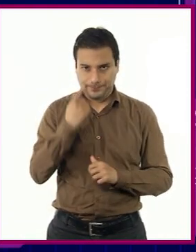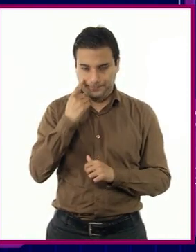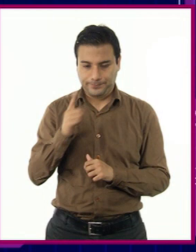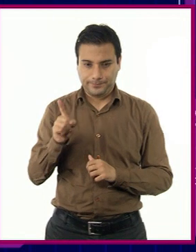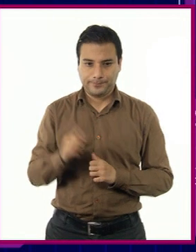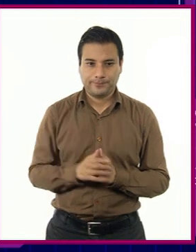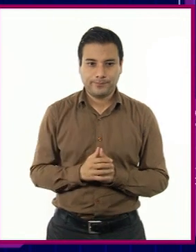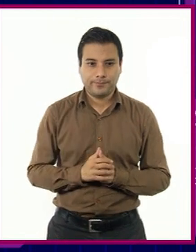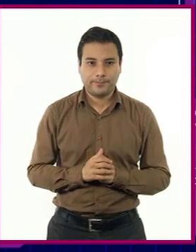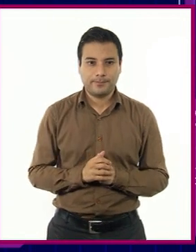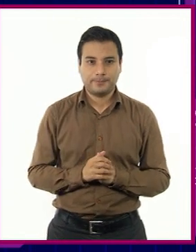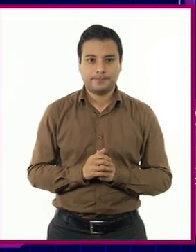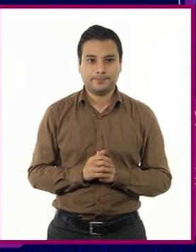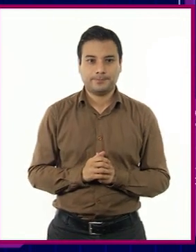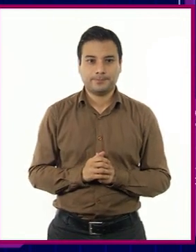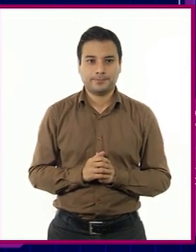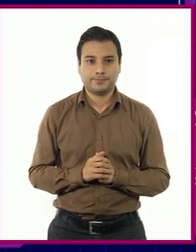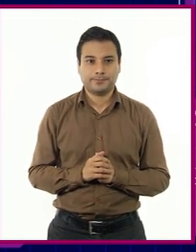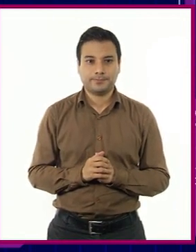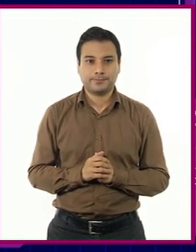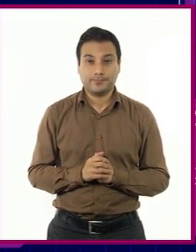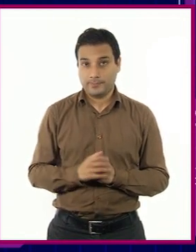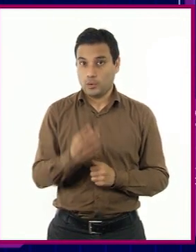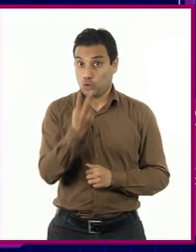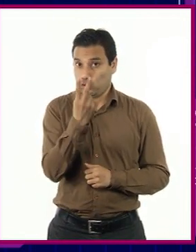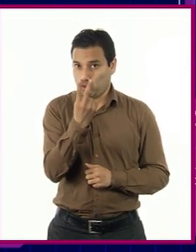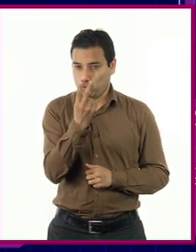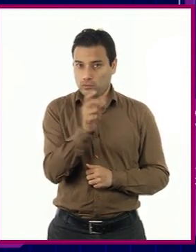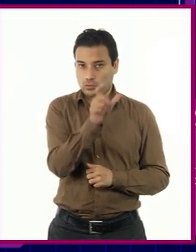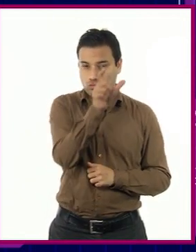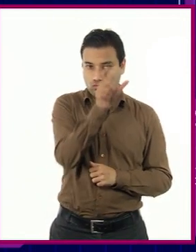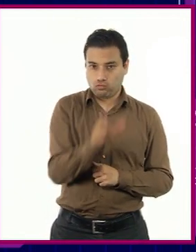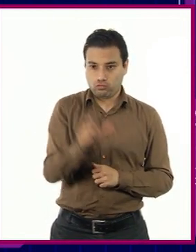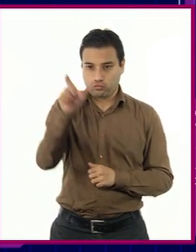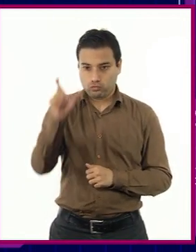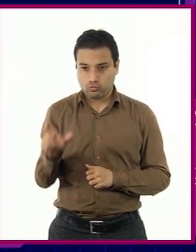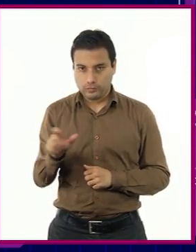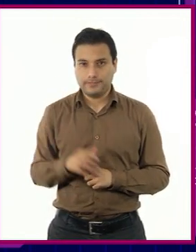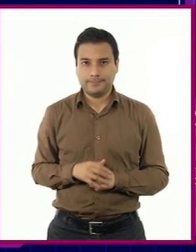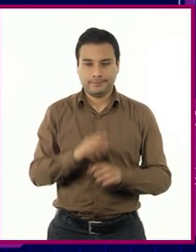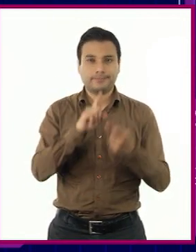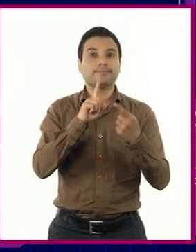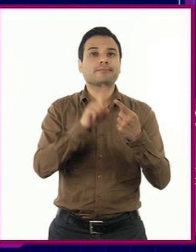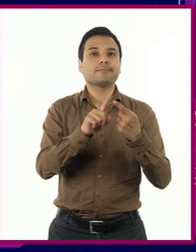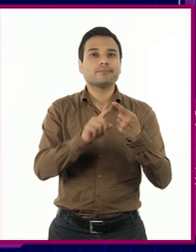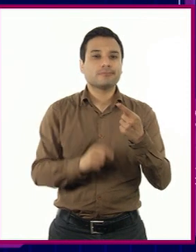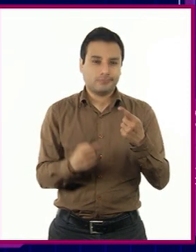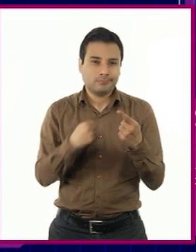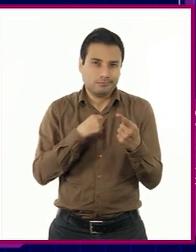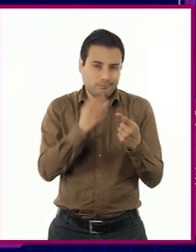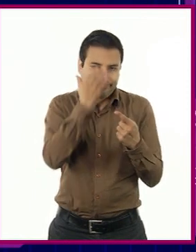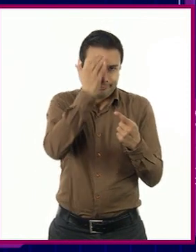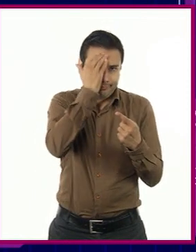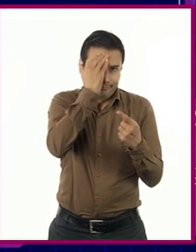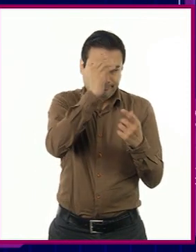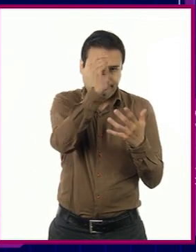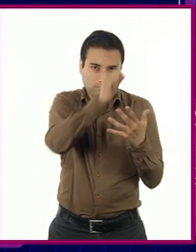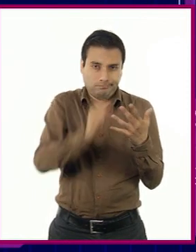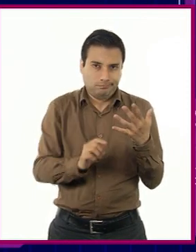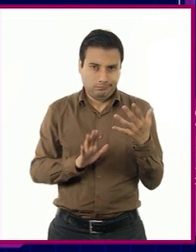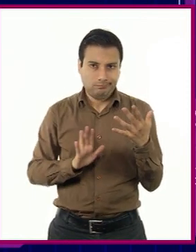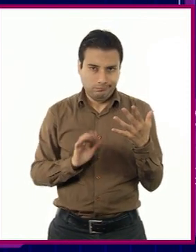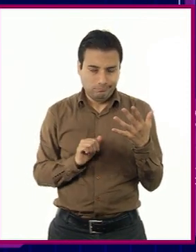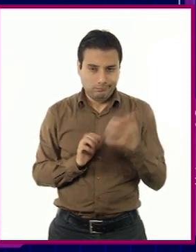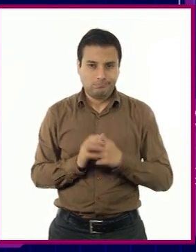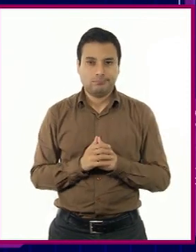paralelogramos. La tabla está formada por dos columnas. En la primera columna tenemos los elementos que se conocen